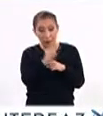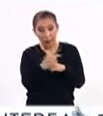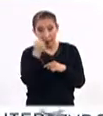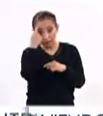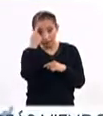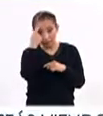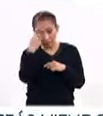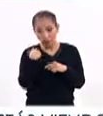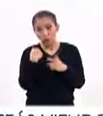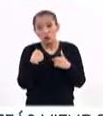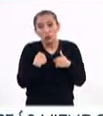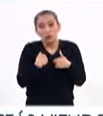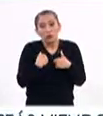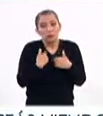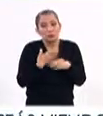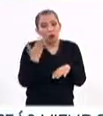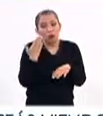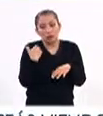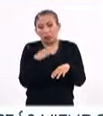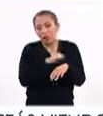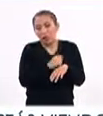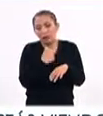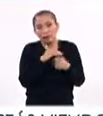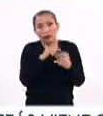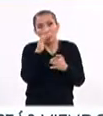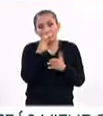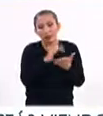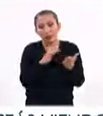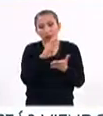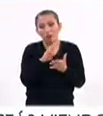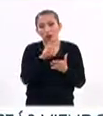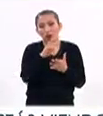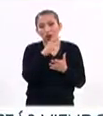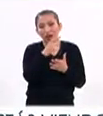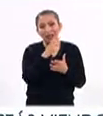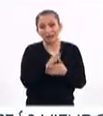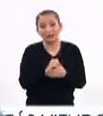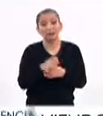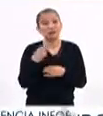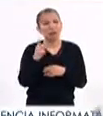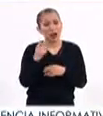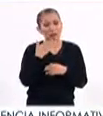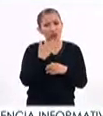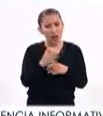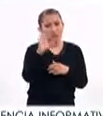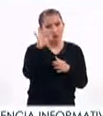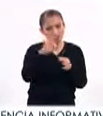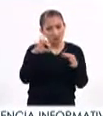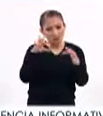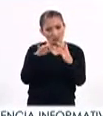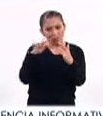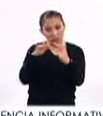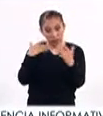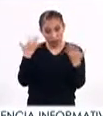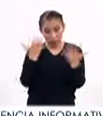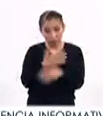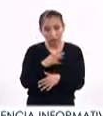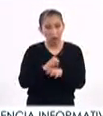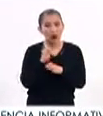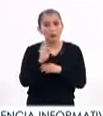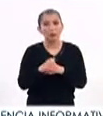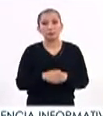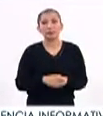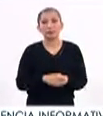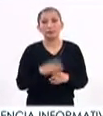en mi cabeza y vamos que yo soy un devoto y agradecido lector de Borges, pero están muy bien y son sorprendentes. Por